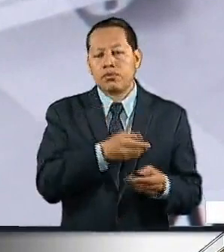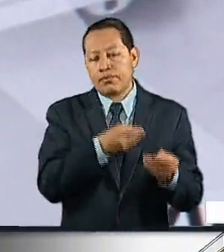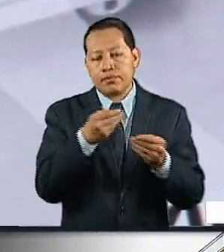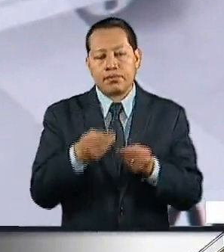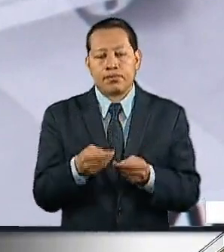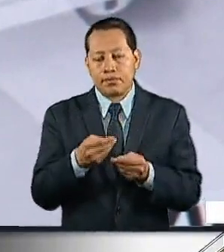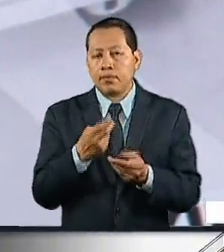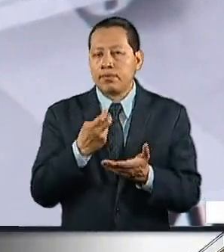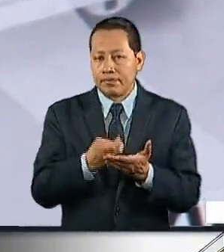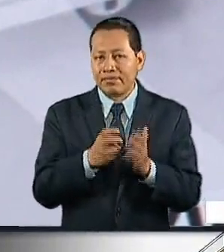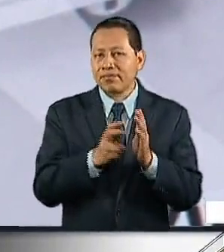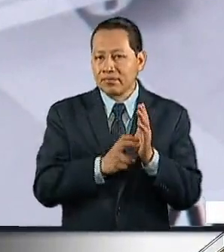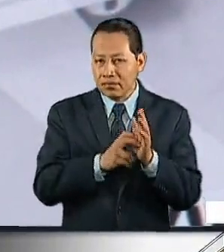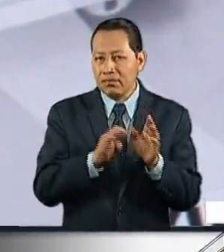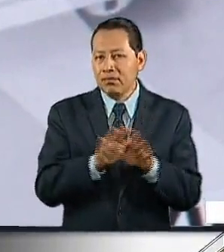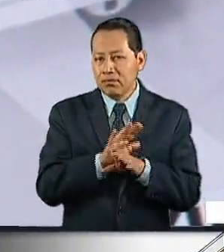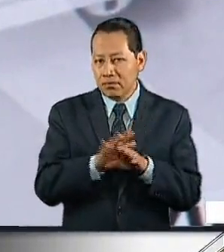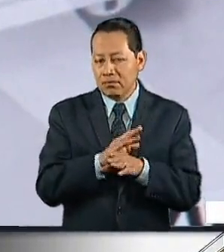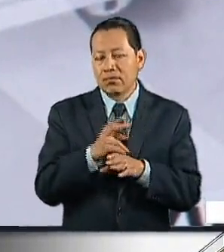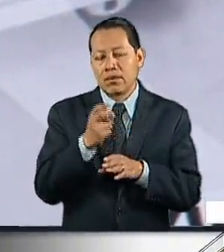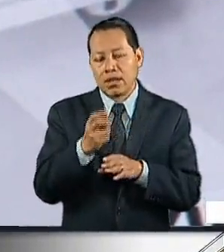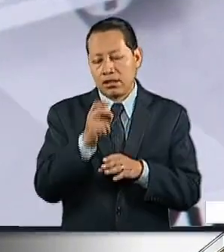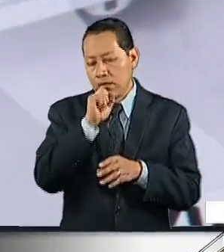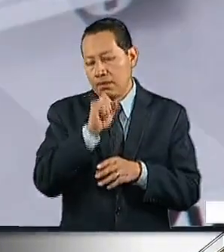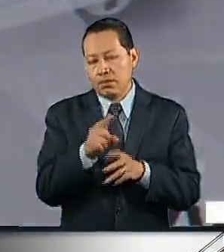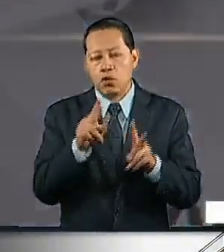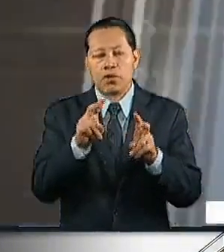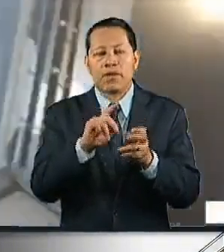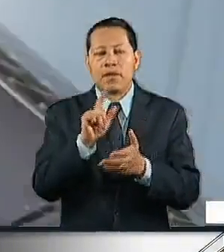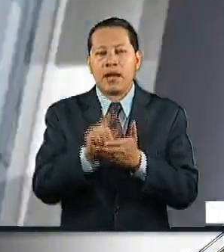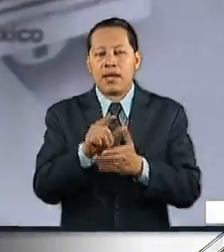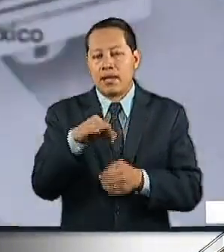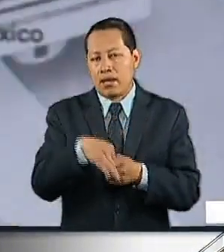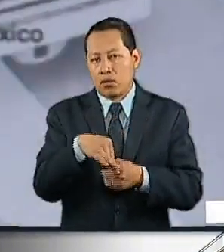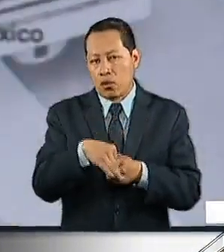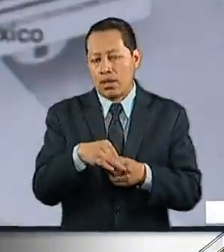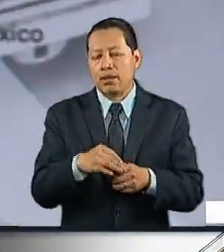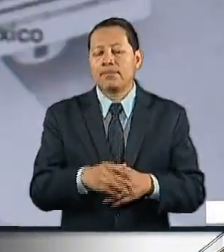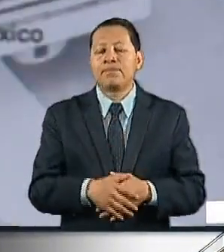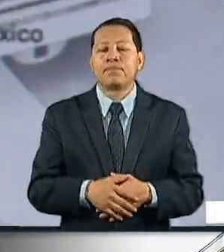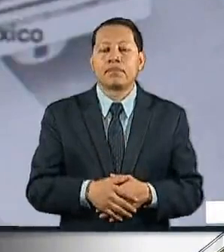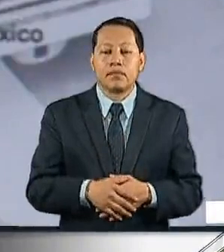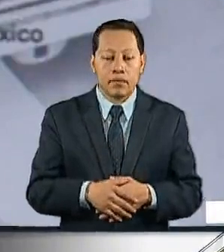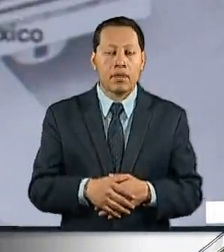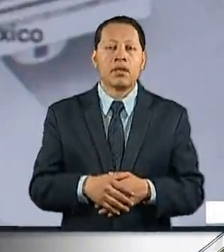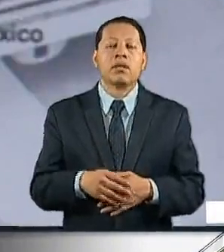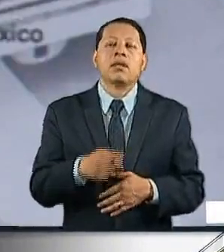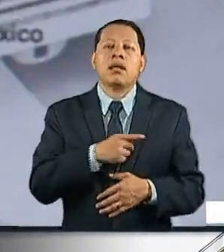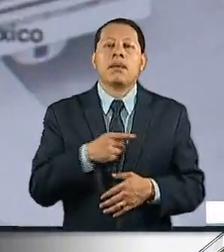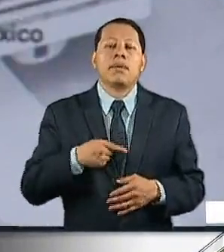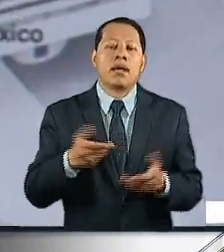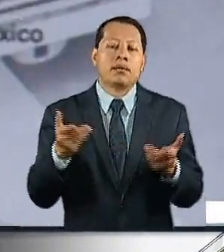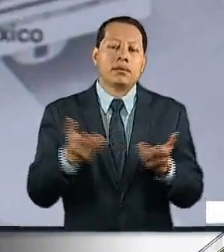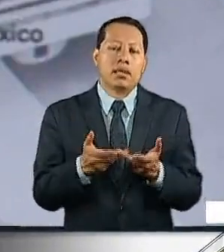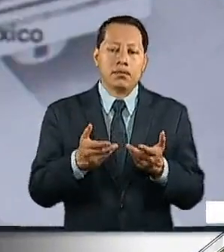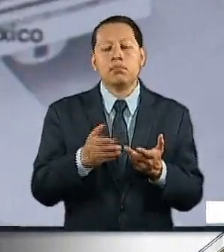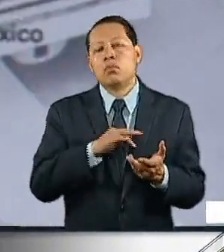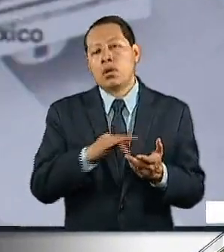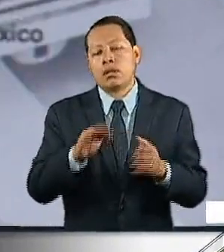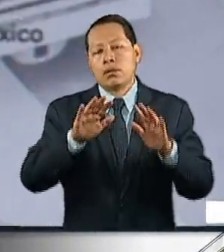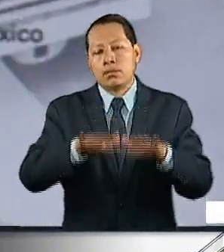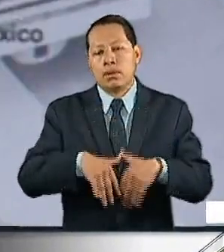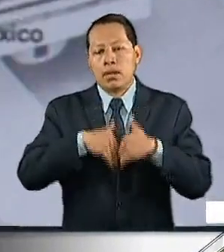que tiene que ver con la reforma electoral qué tenemos que hacer lo vamos a someter al pleno